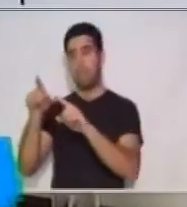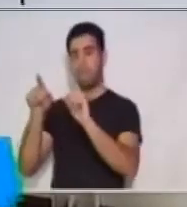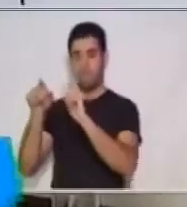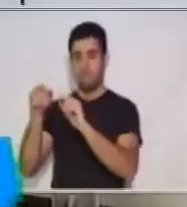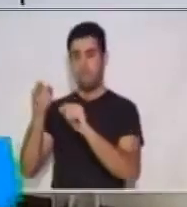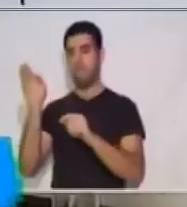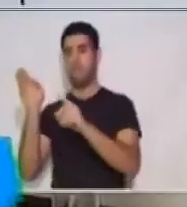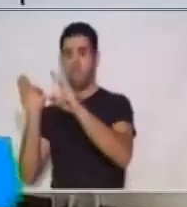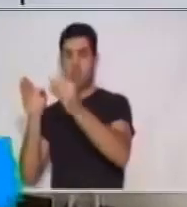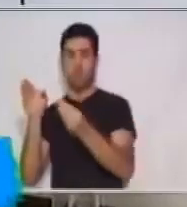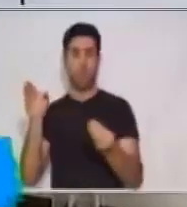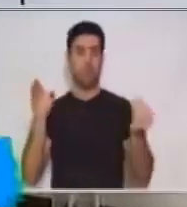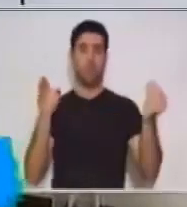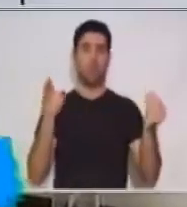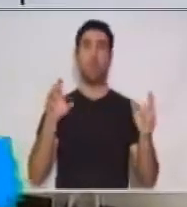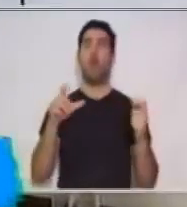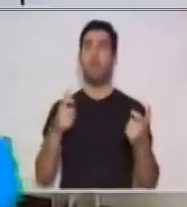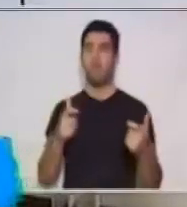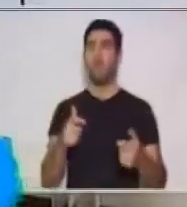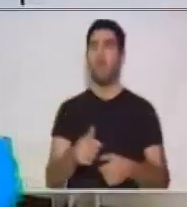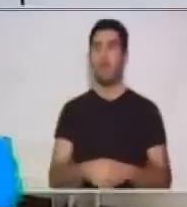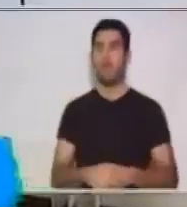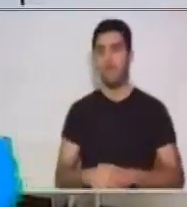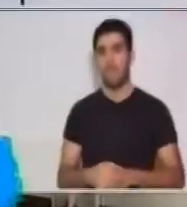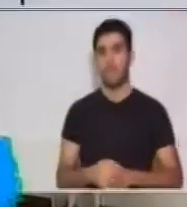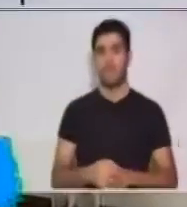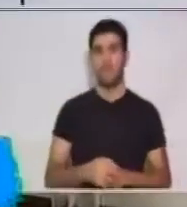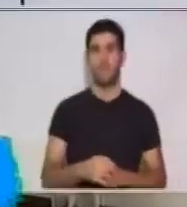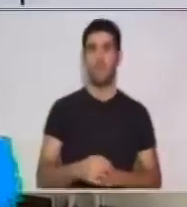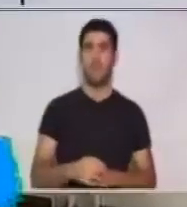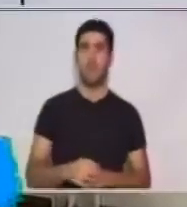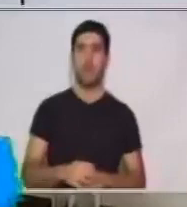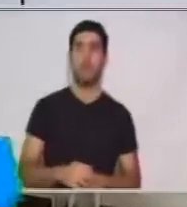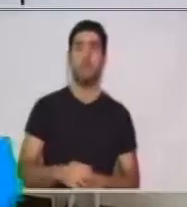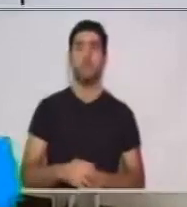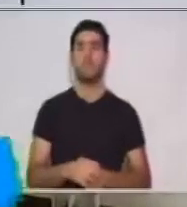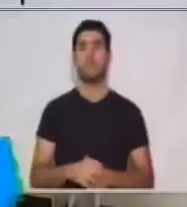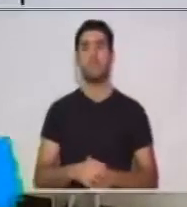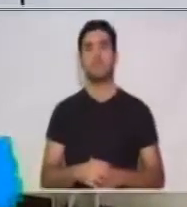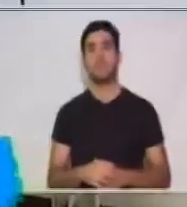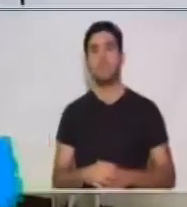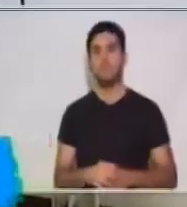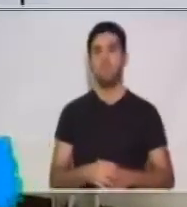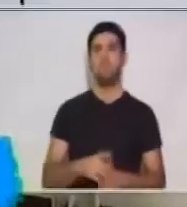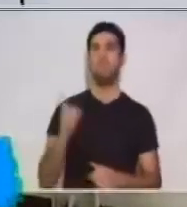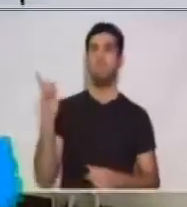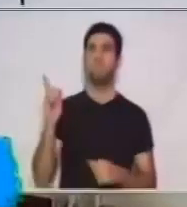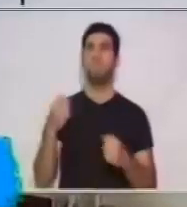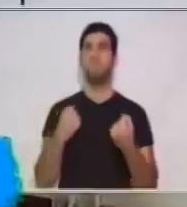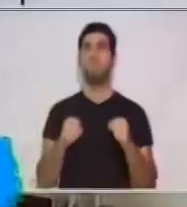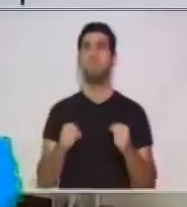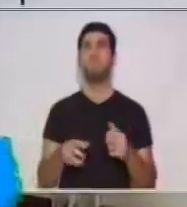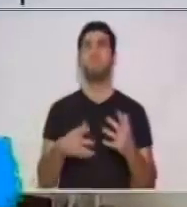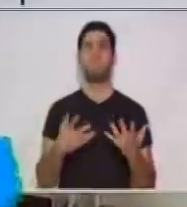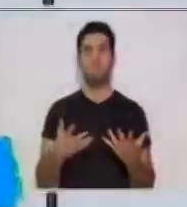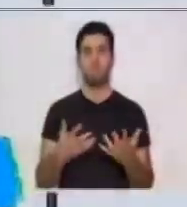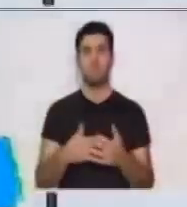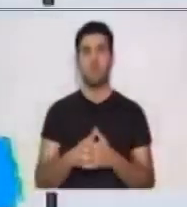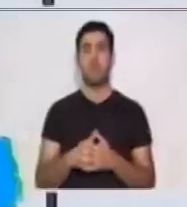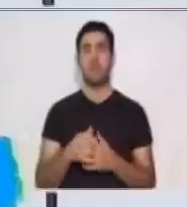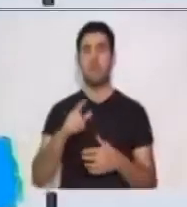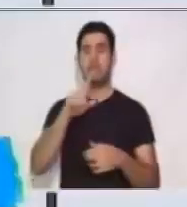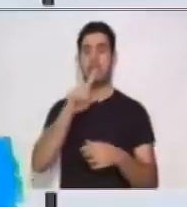un producto, ¿verdad? Aquí a la par de la variable hay un 100, entonces aquí lo que tengo es un producto. Tengo 100 por